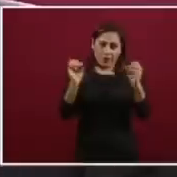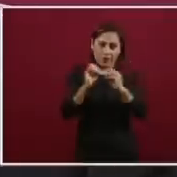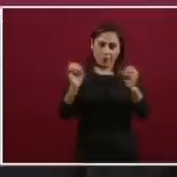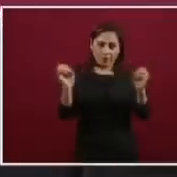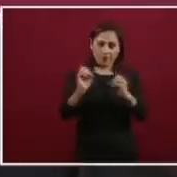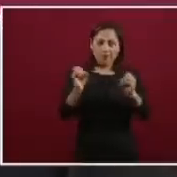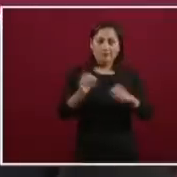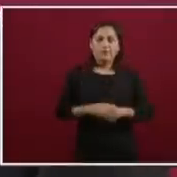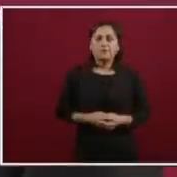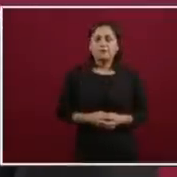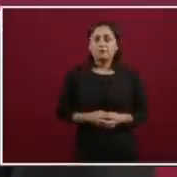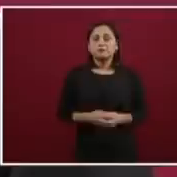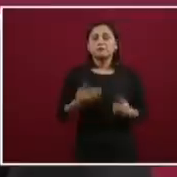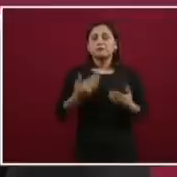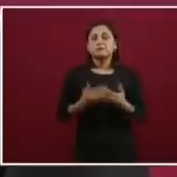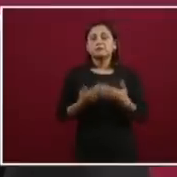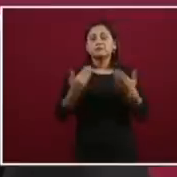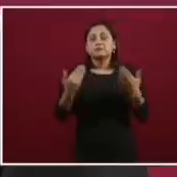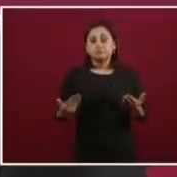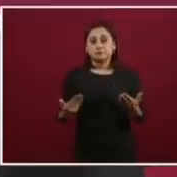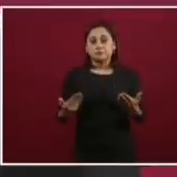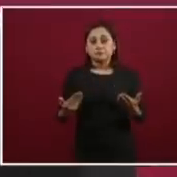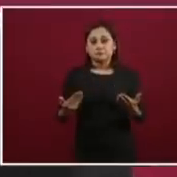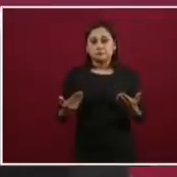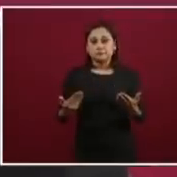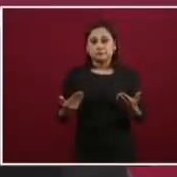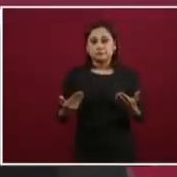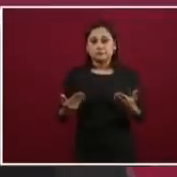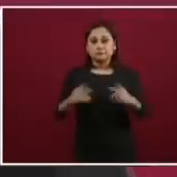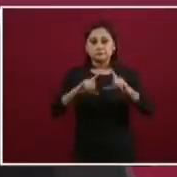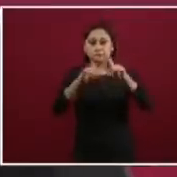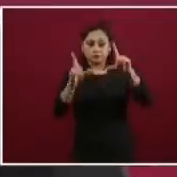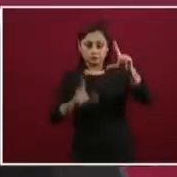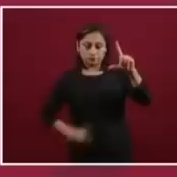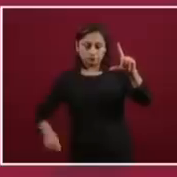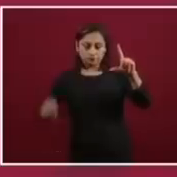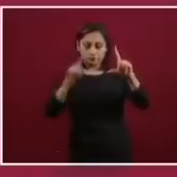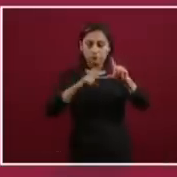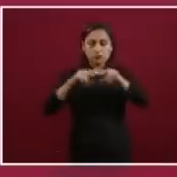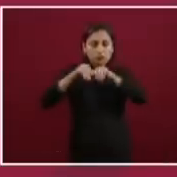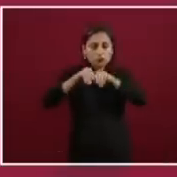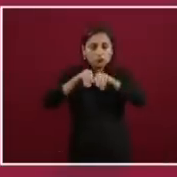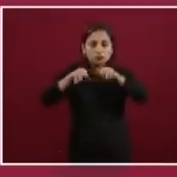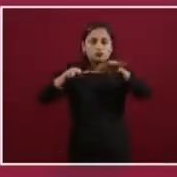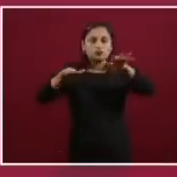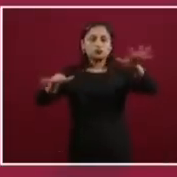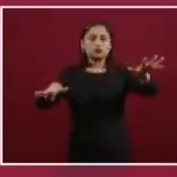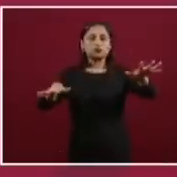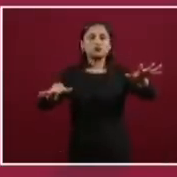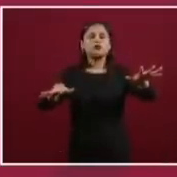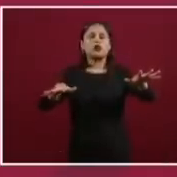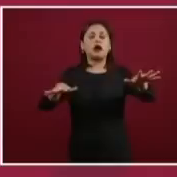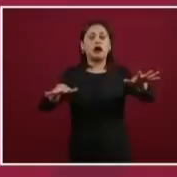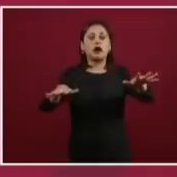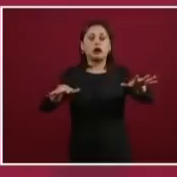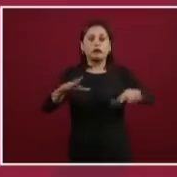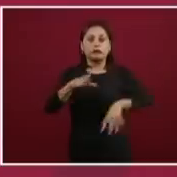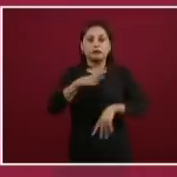presencia en el territorio y si están